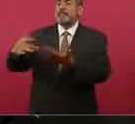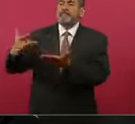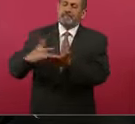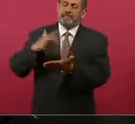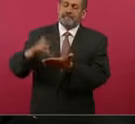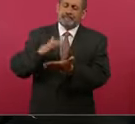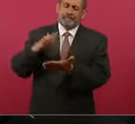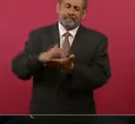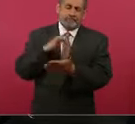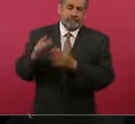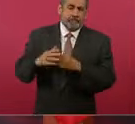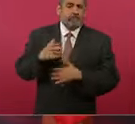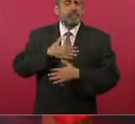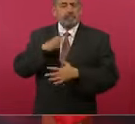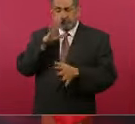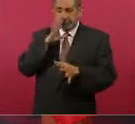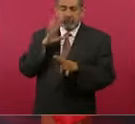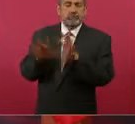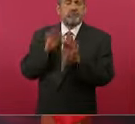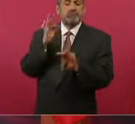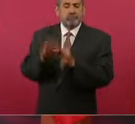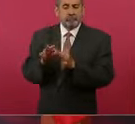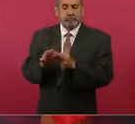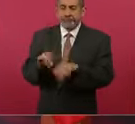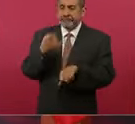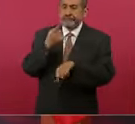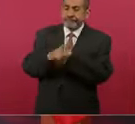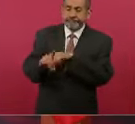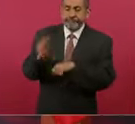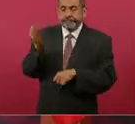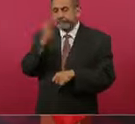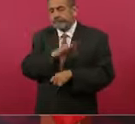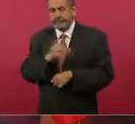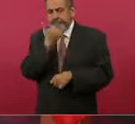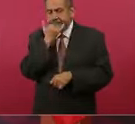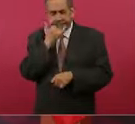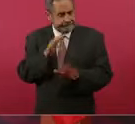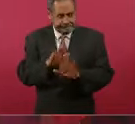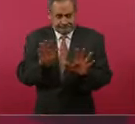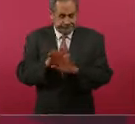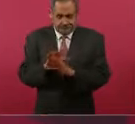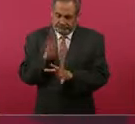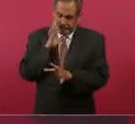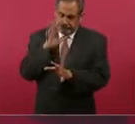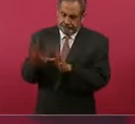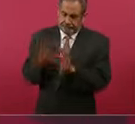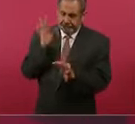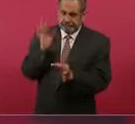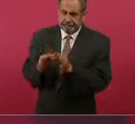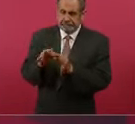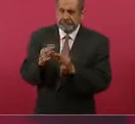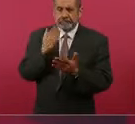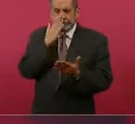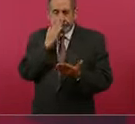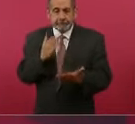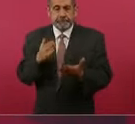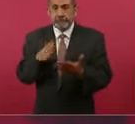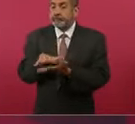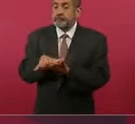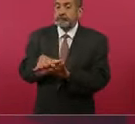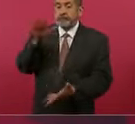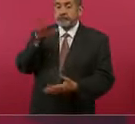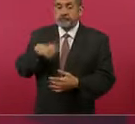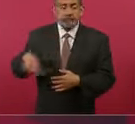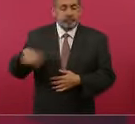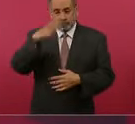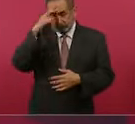al pueblo. No le hemos fallado al pueblo. La mayoría de los mexicanos